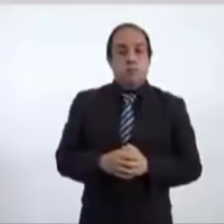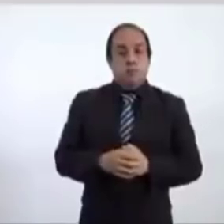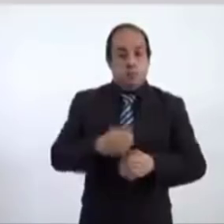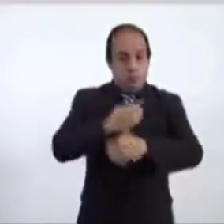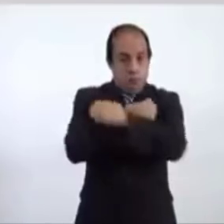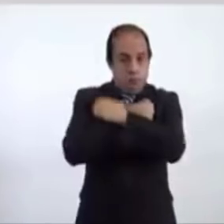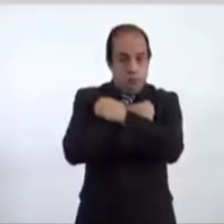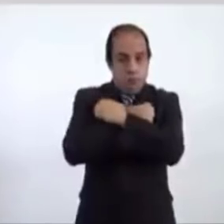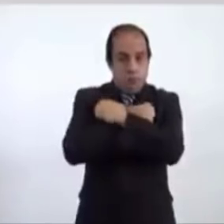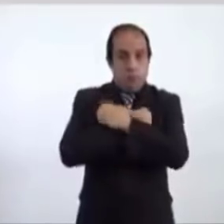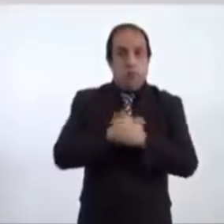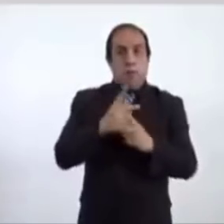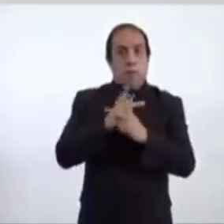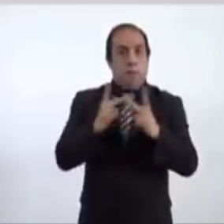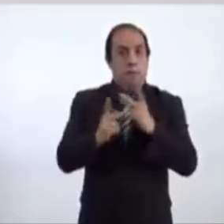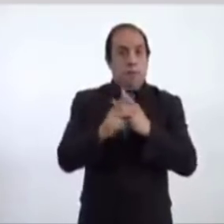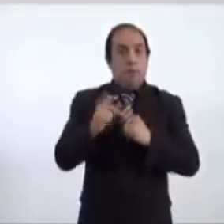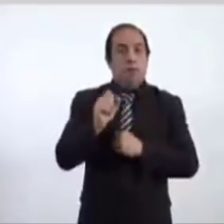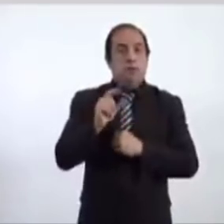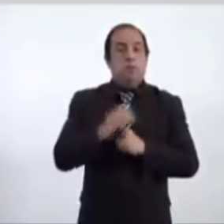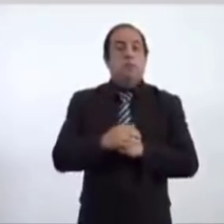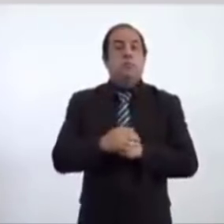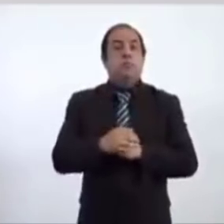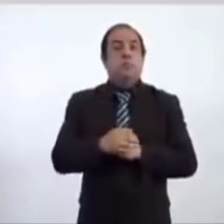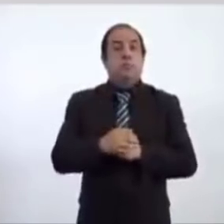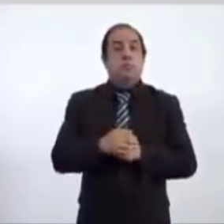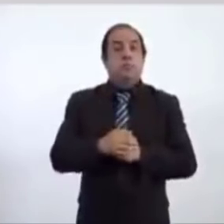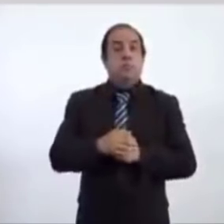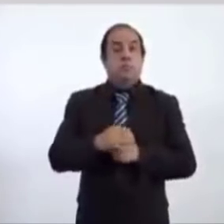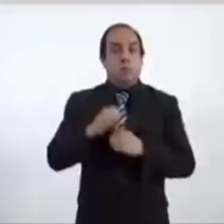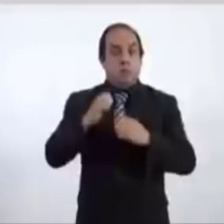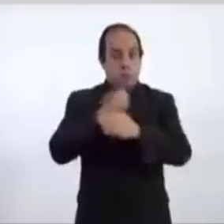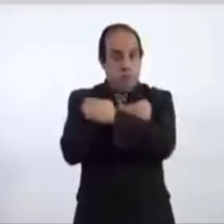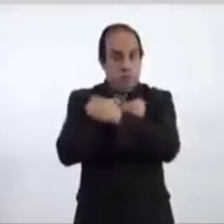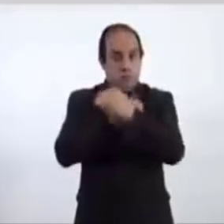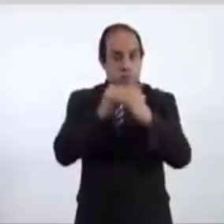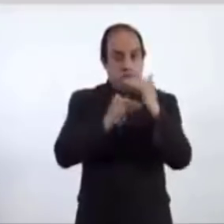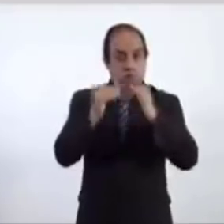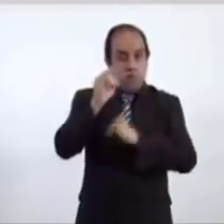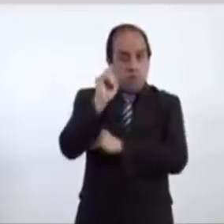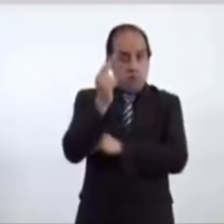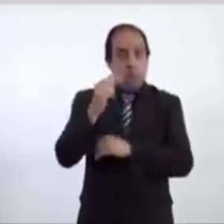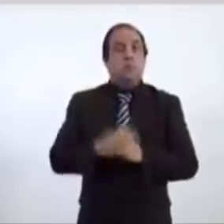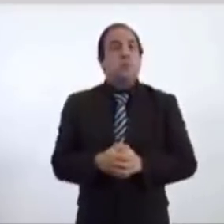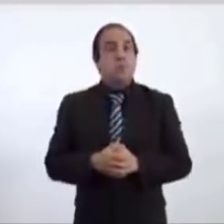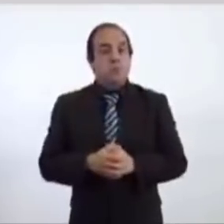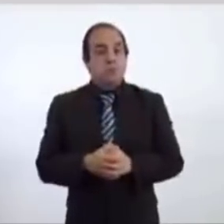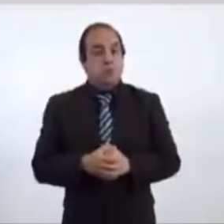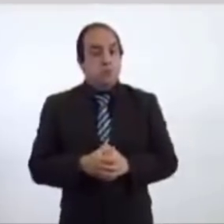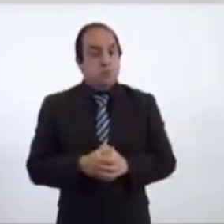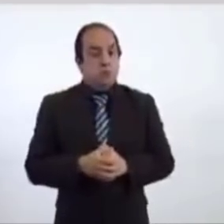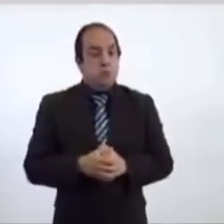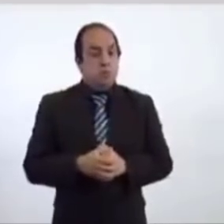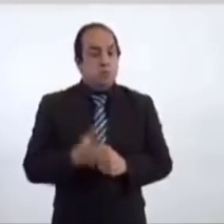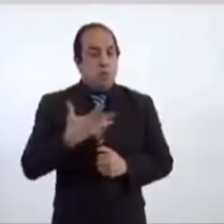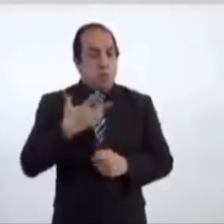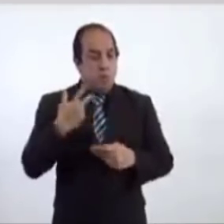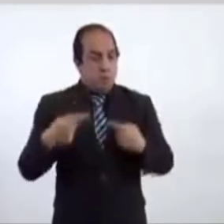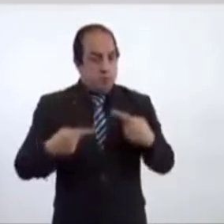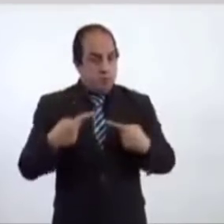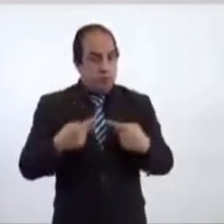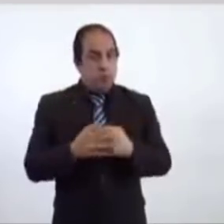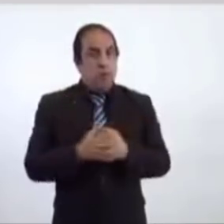educación media superior y educación superior. Oiga, le pregunto, nos llegaron algunos casos de maestros a los que